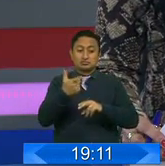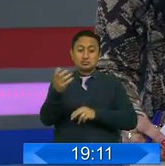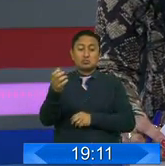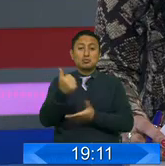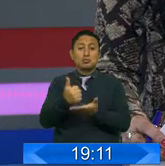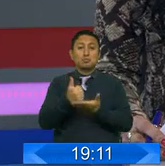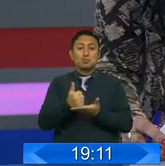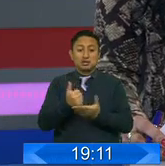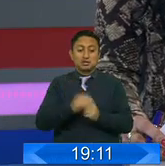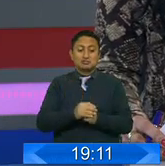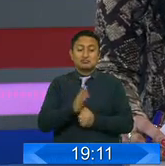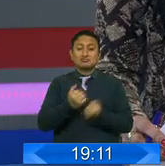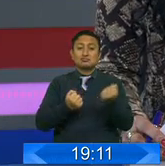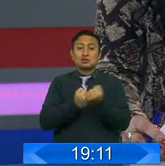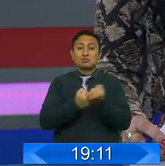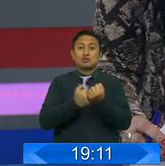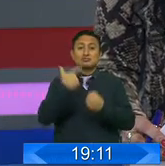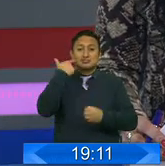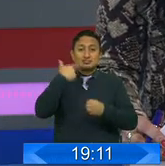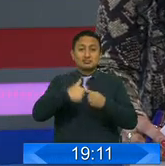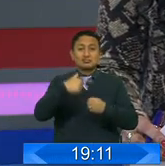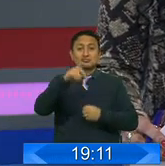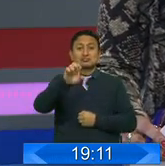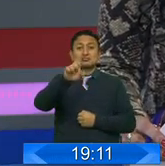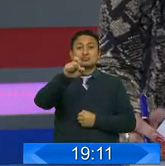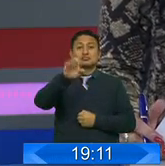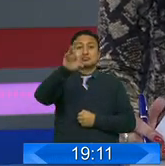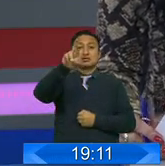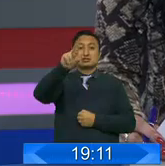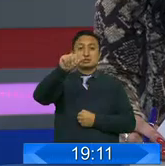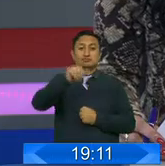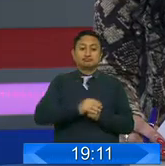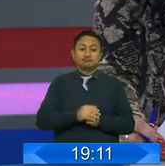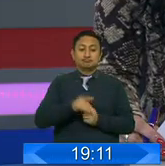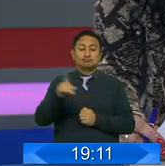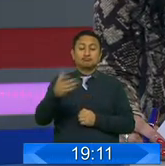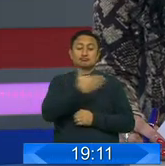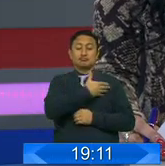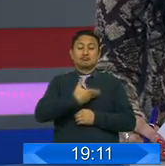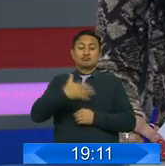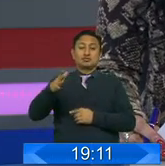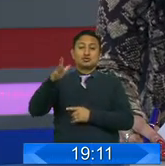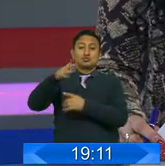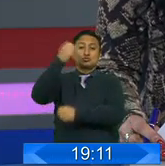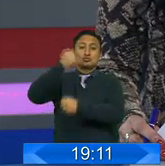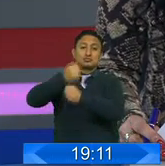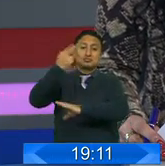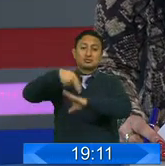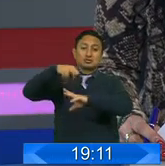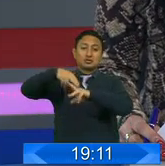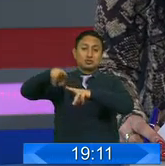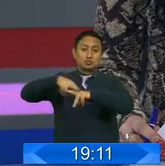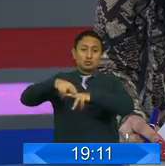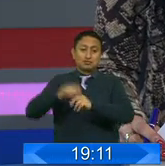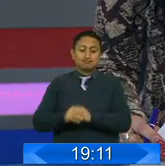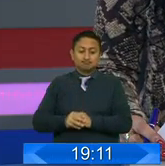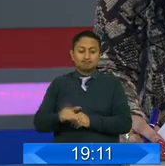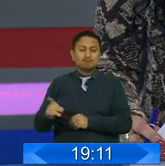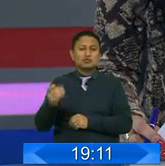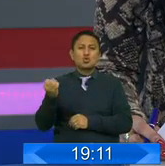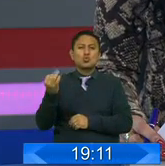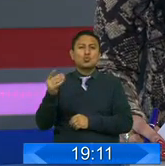del subsidio a la gasolina Extra y Ecopaís. Según el presidente de la Federación Nacional de Taxistas, el total de